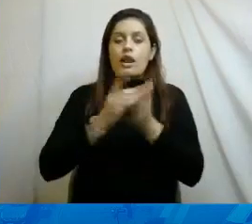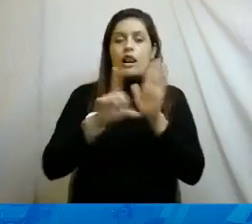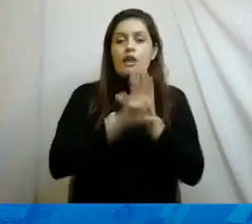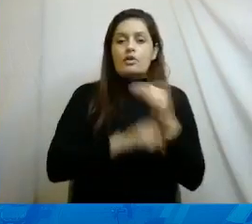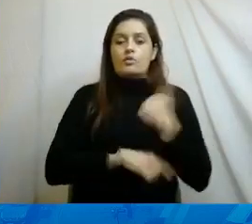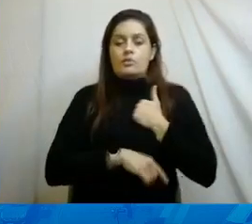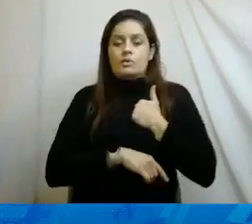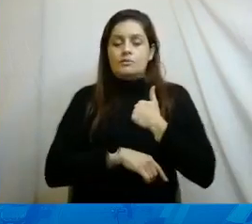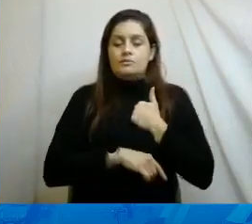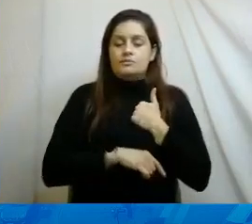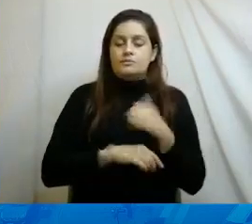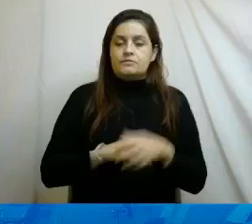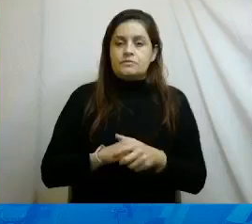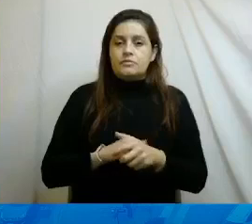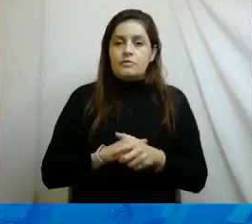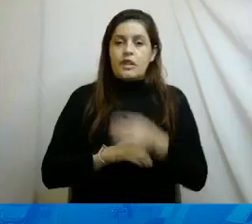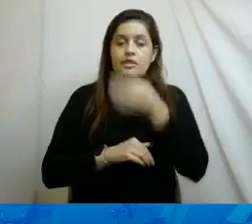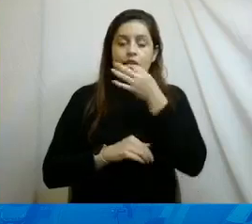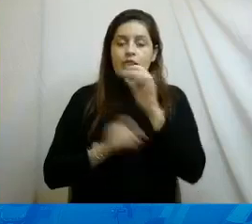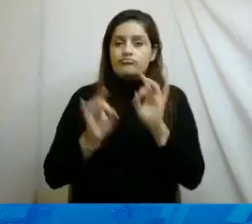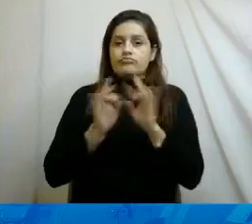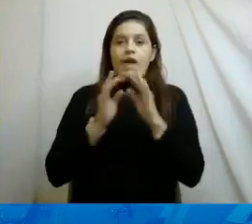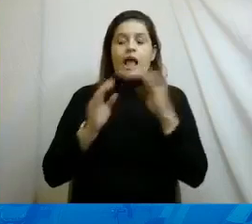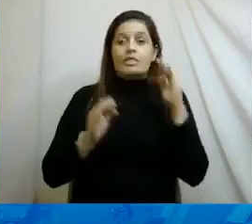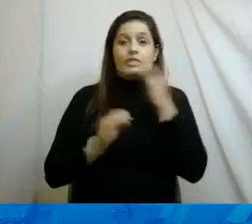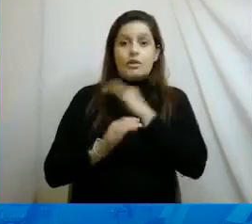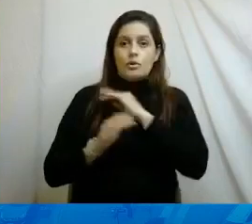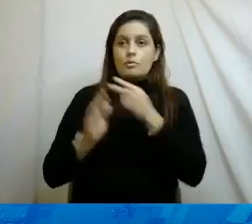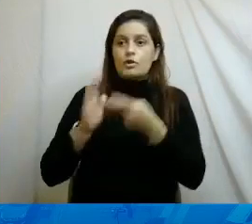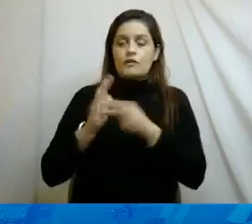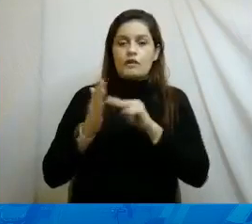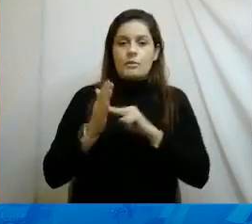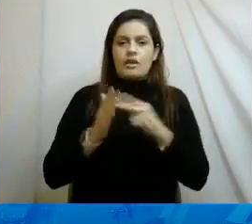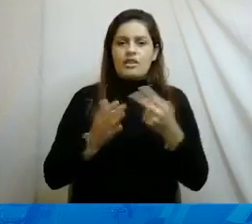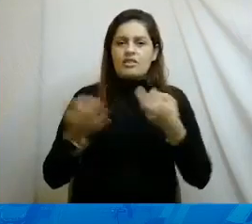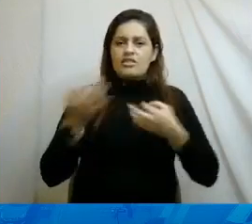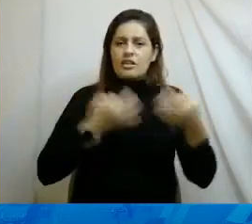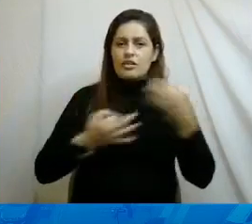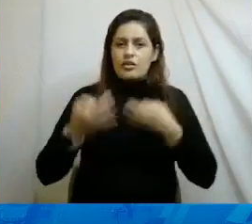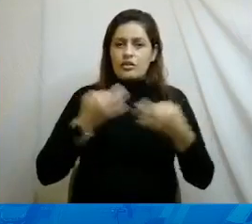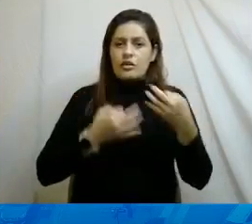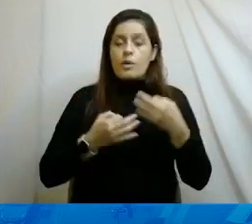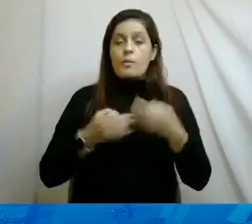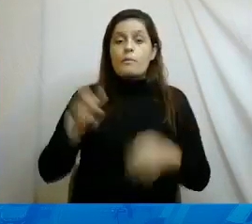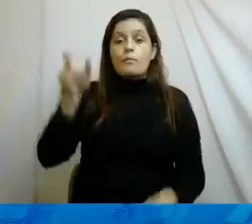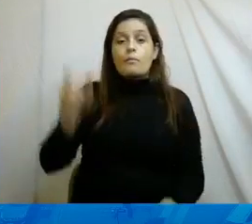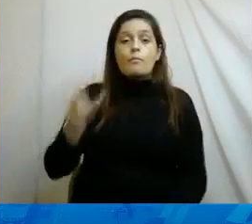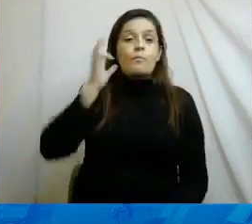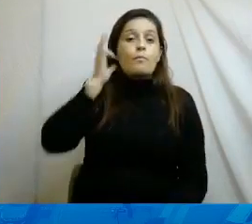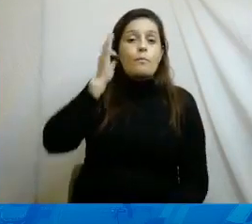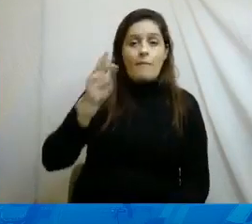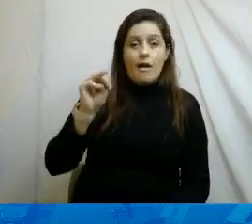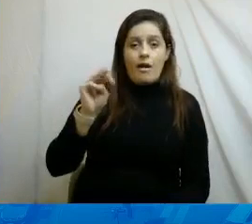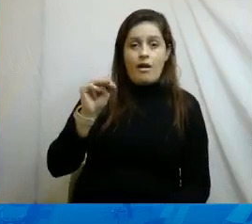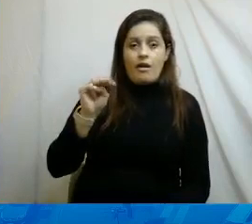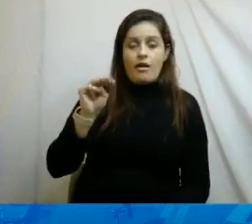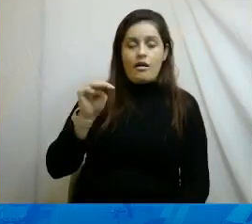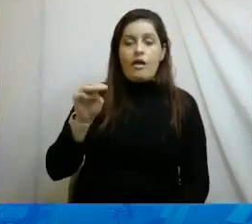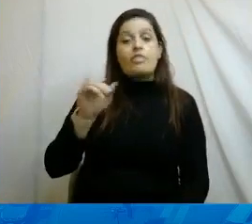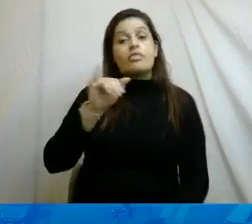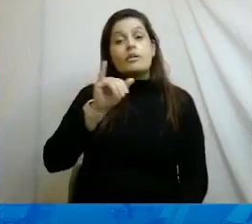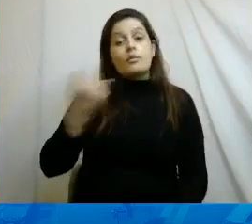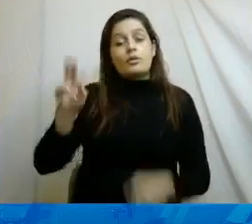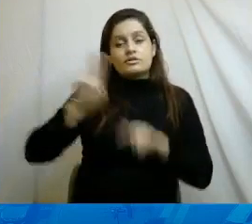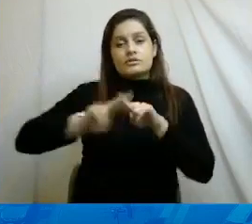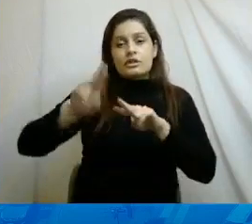20.536, el cual se activó inmediatamente ante la inquietud planteada en primera instancia por la apoderada, a partir de la cual se realizó el